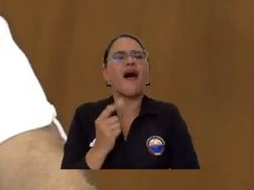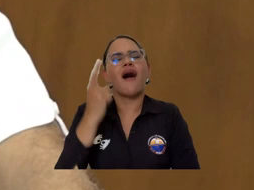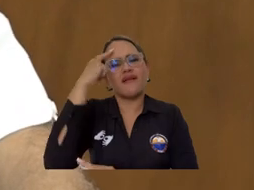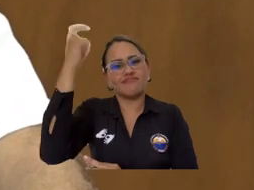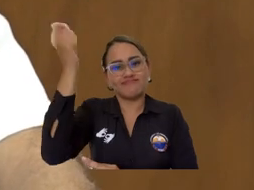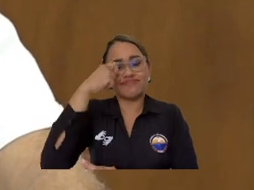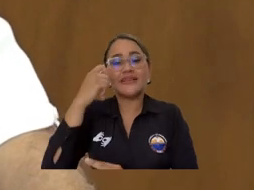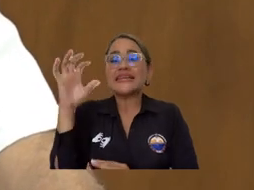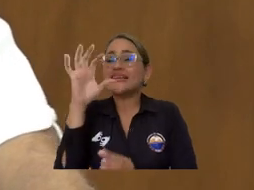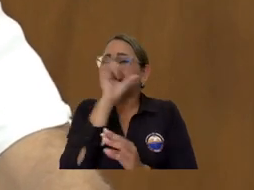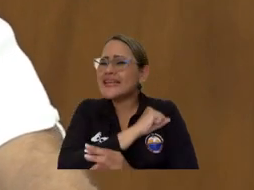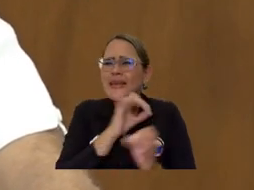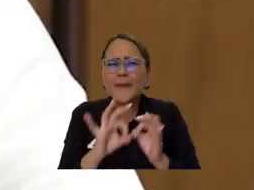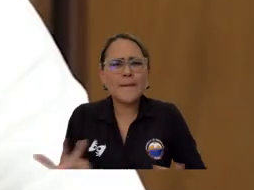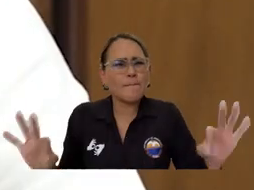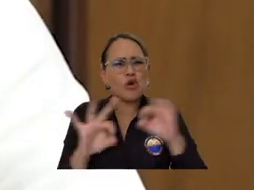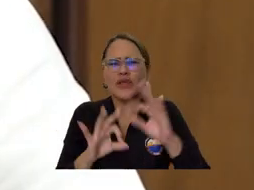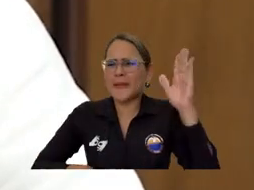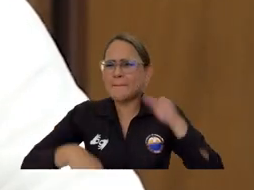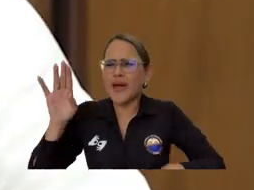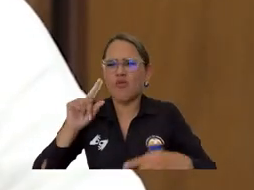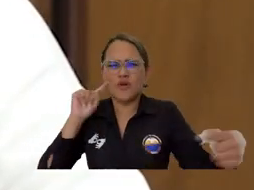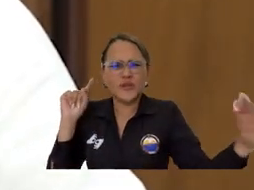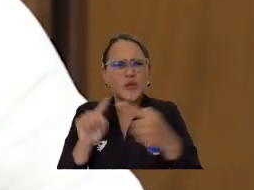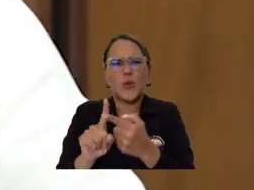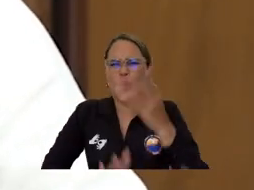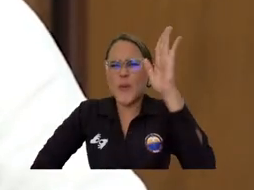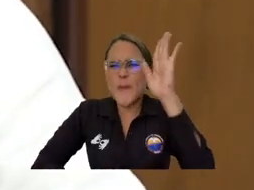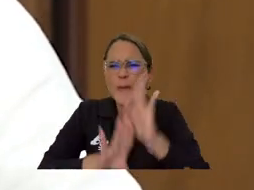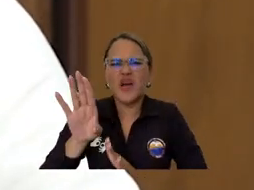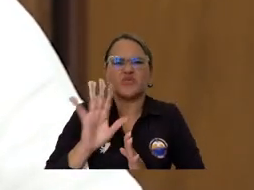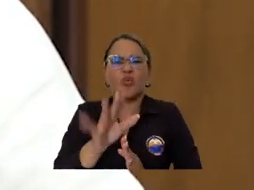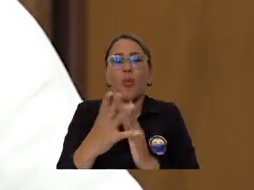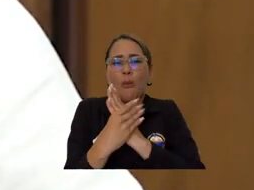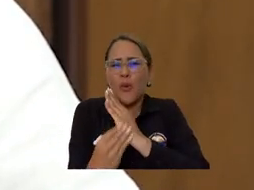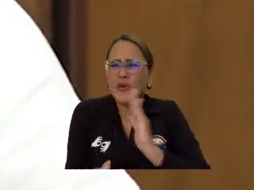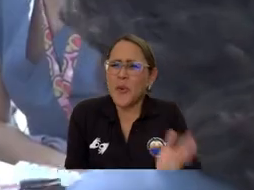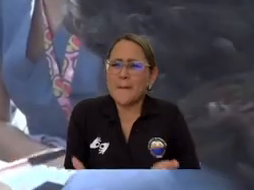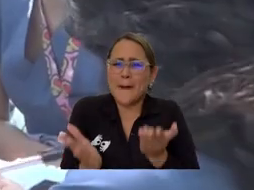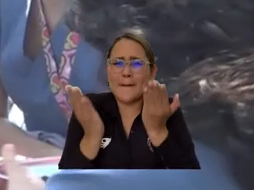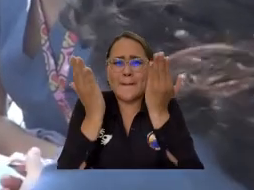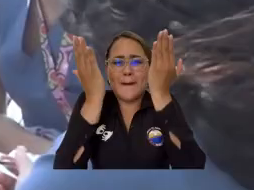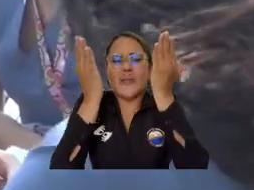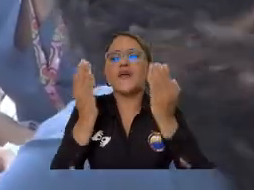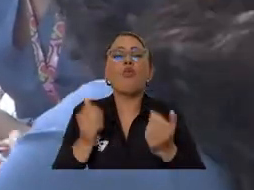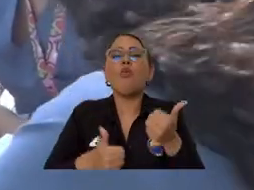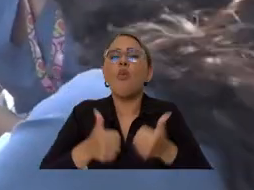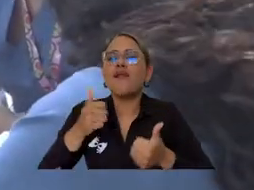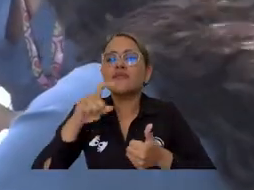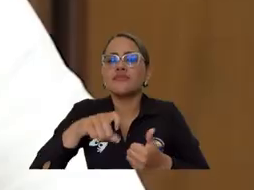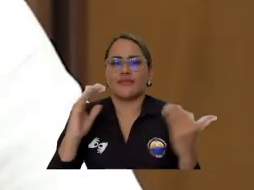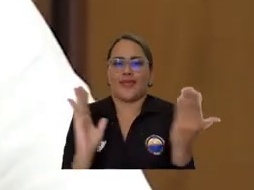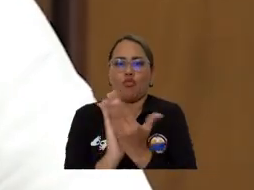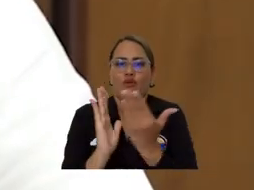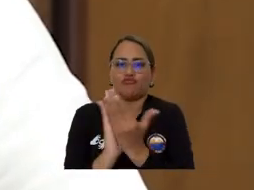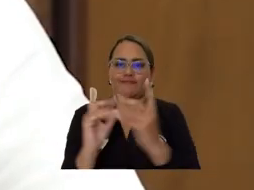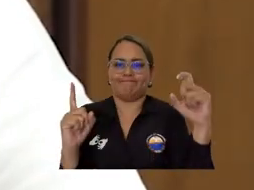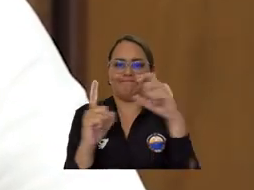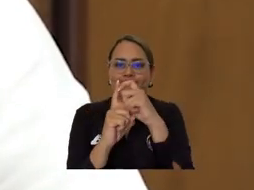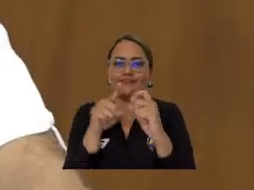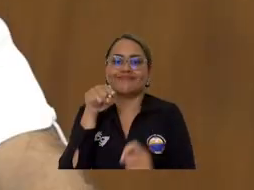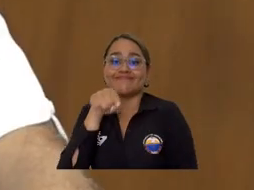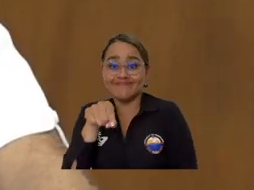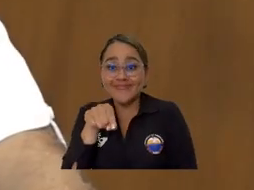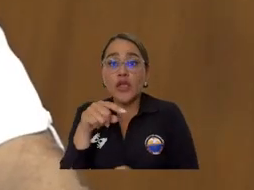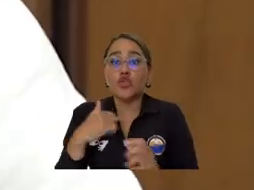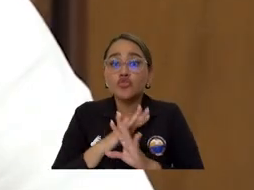la palanca de primer grado para uno escapar de la trampa de la pobreza es la educación. Gracias a la